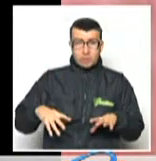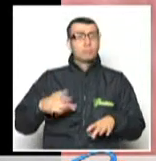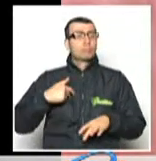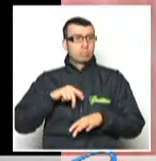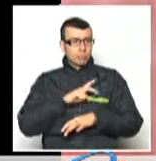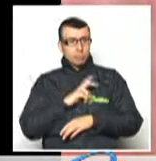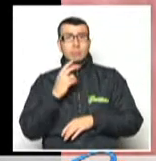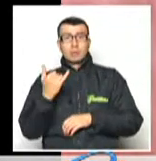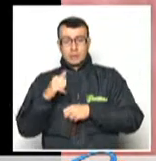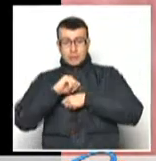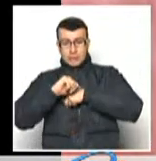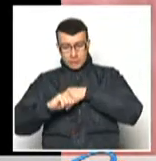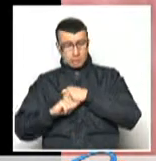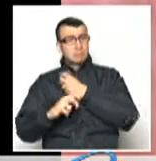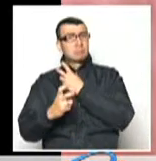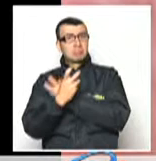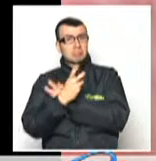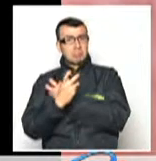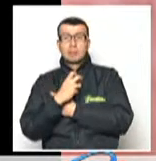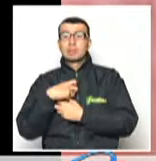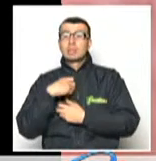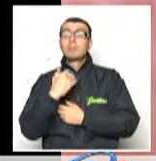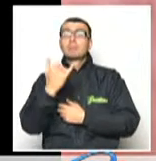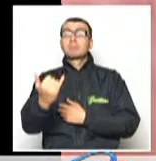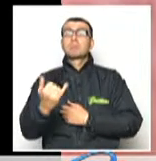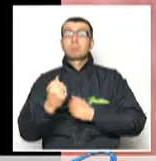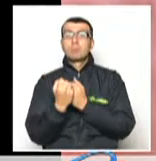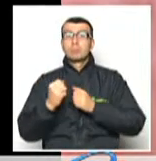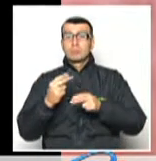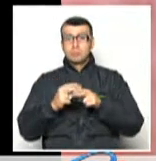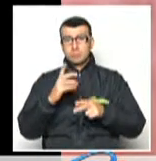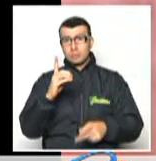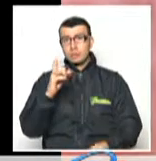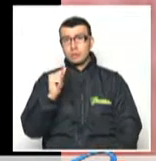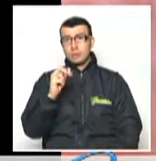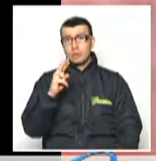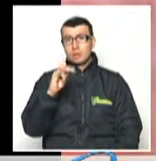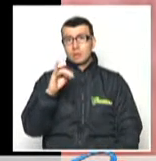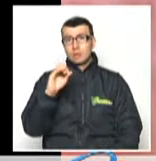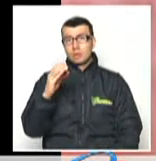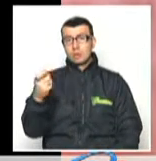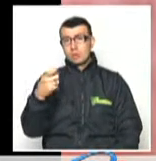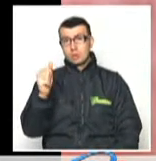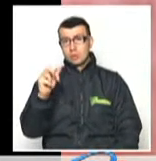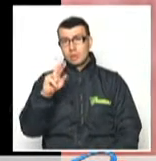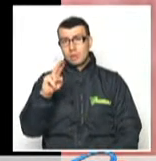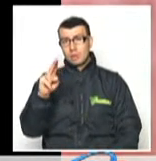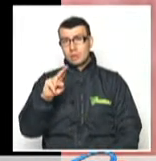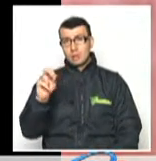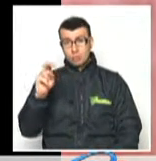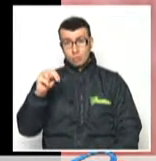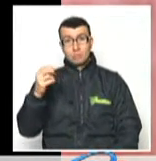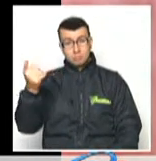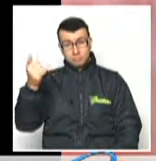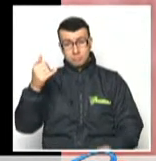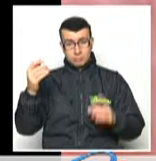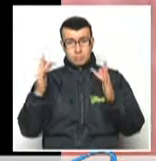maxilofaciales de nuestro grupo, que tenemos también en Bogotá uno que se llama el doctor Darío Garzón, y lo pueden contactar a través de nuestra página